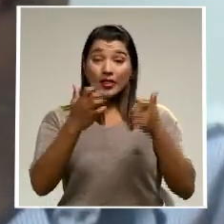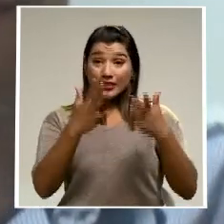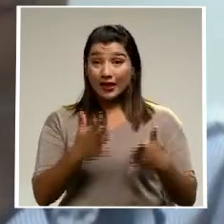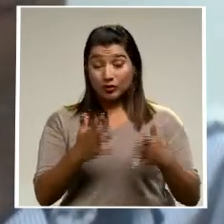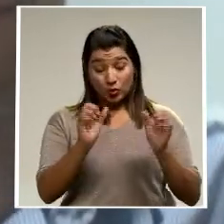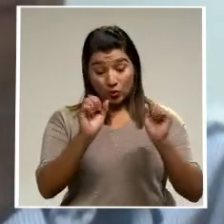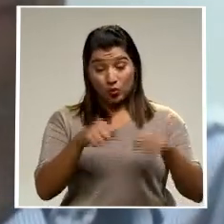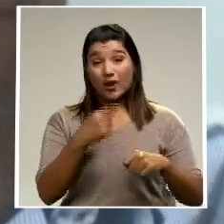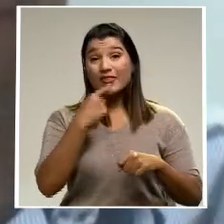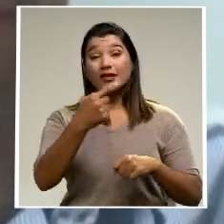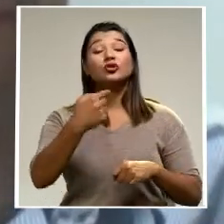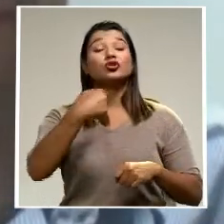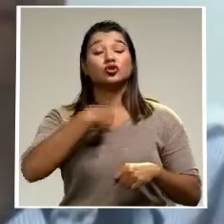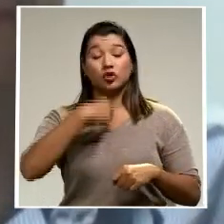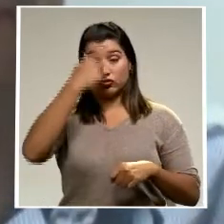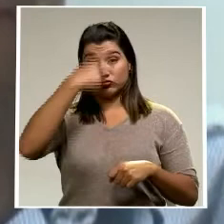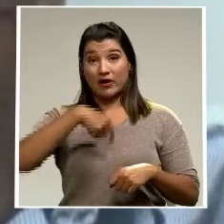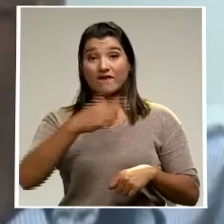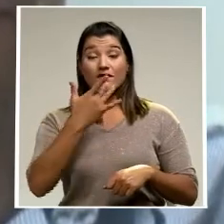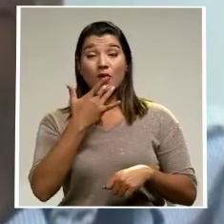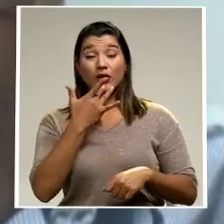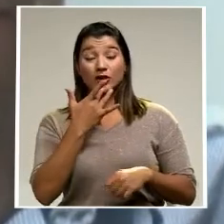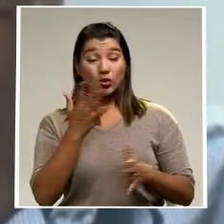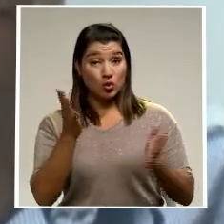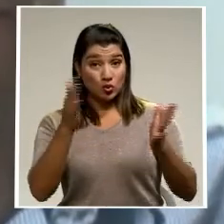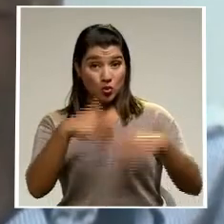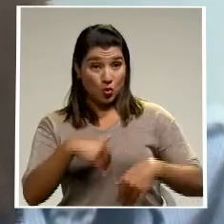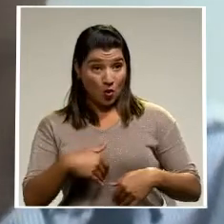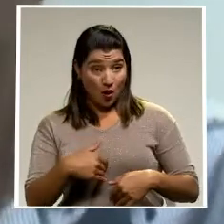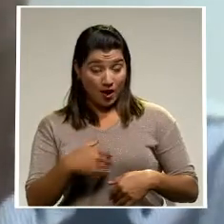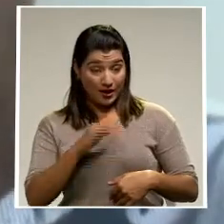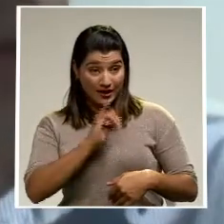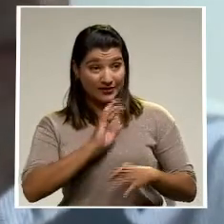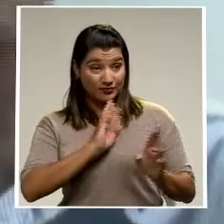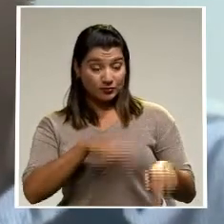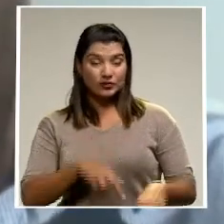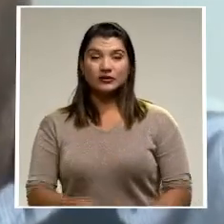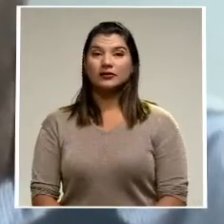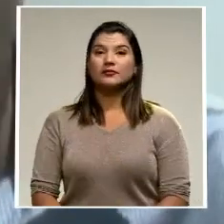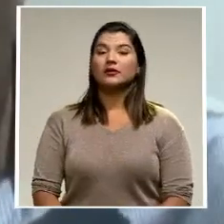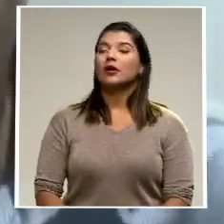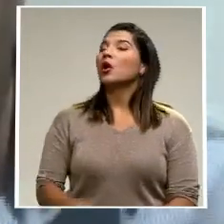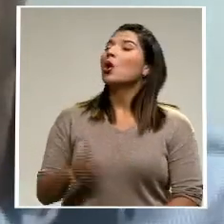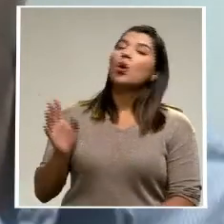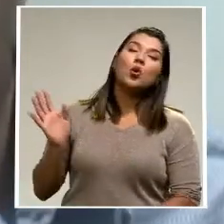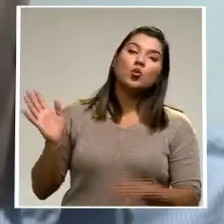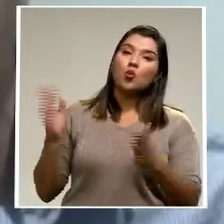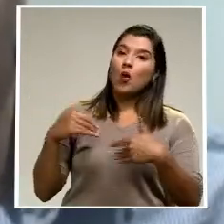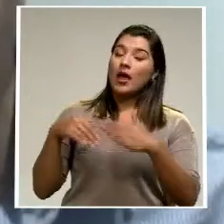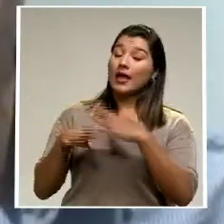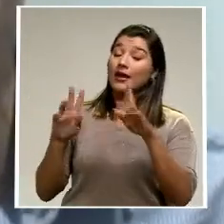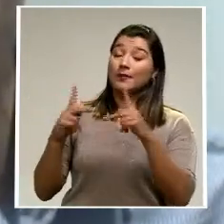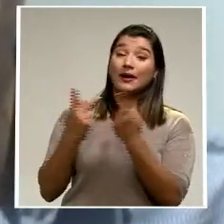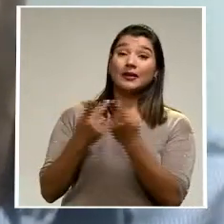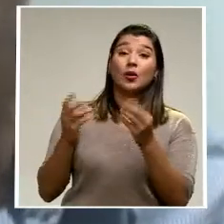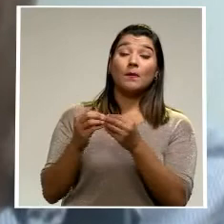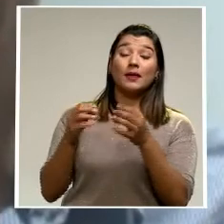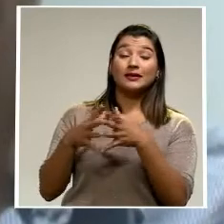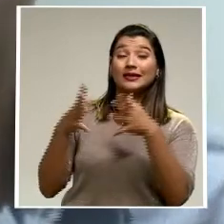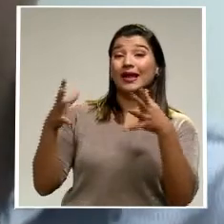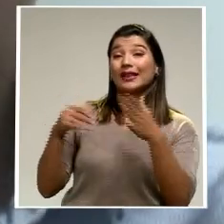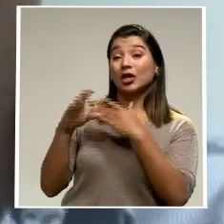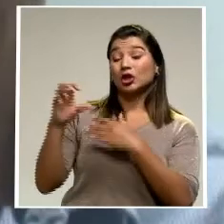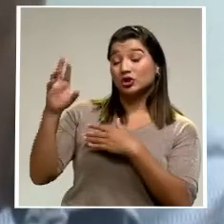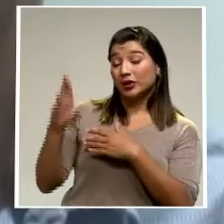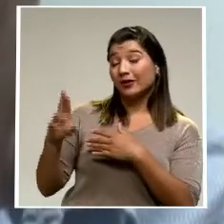pueda decir yo soy el favorito, no hay esa tradición. No lo hay en el partido más grande del país,